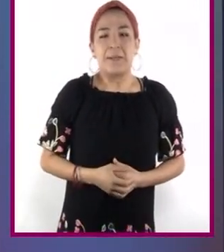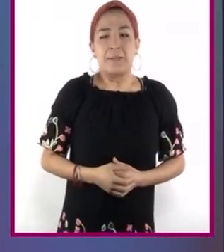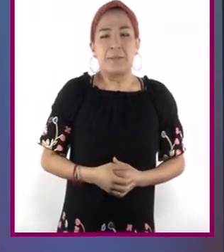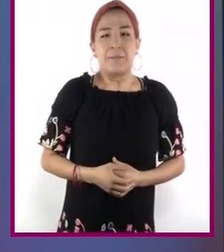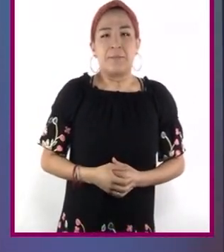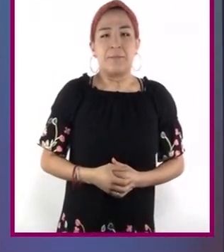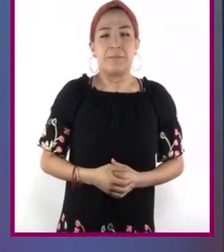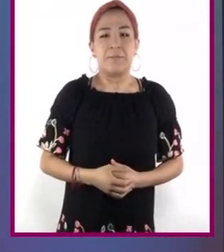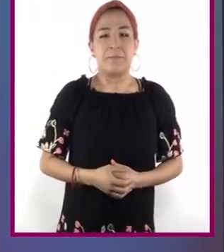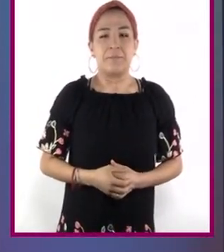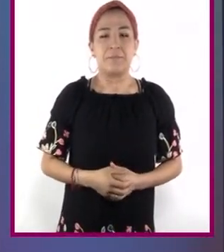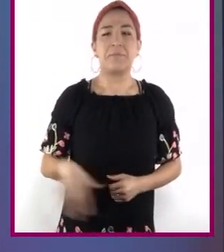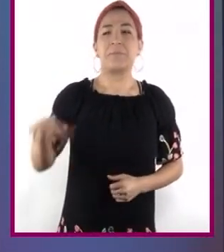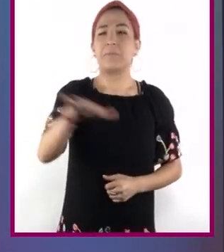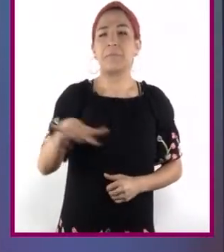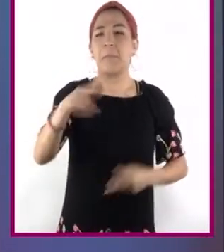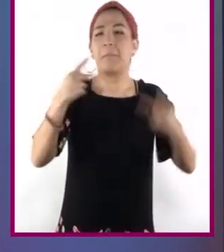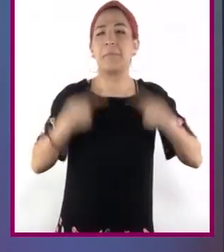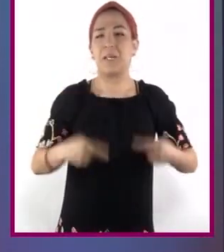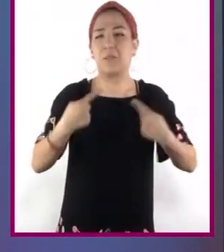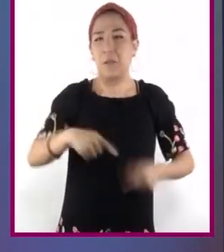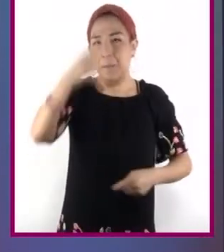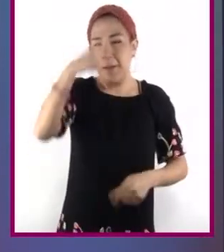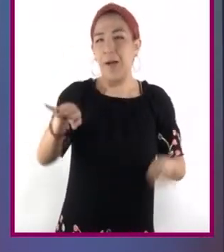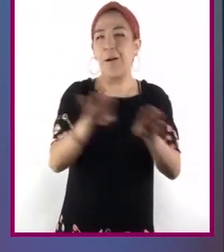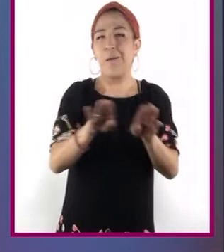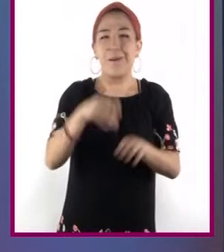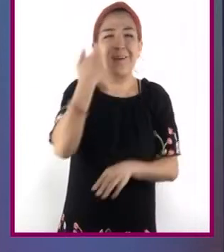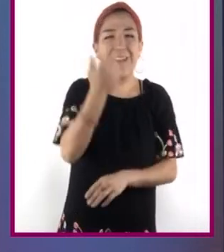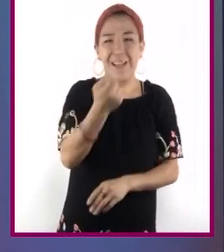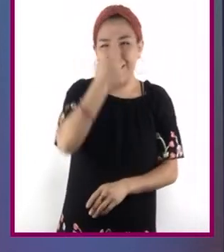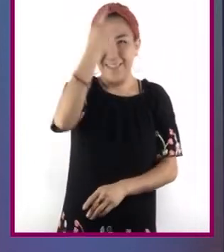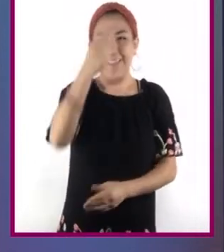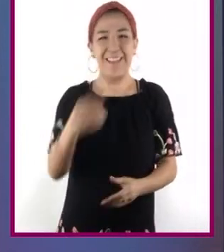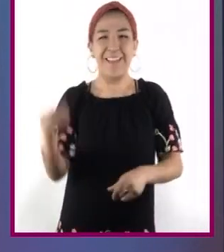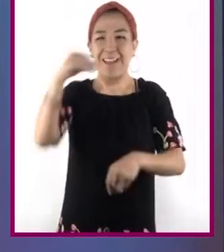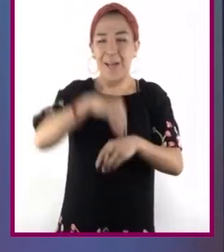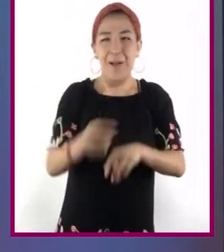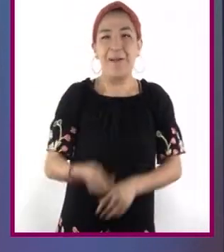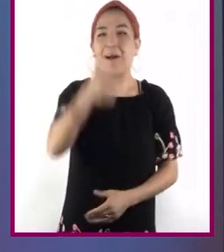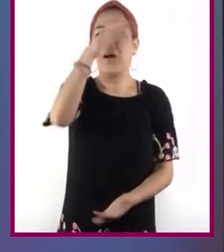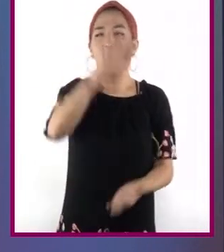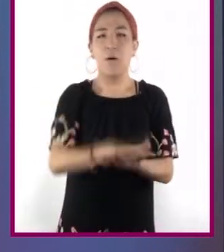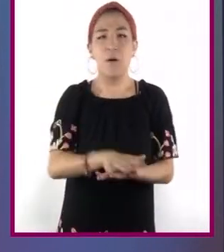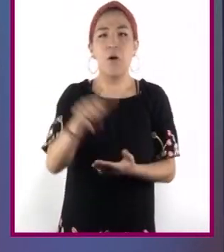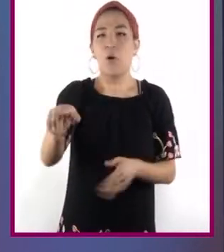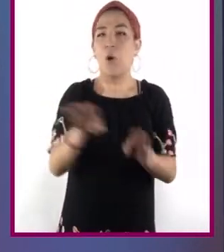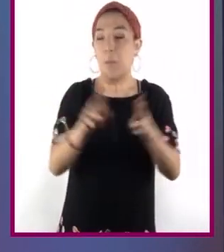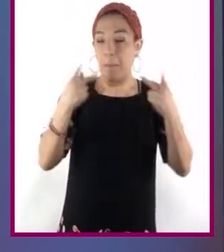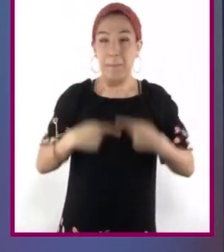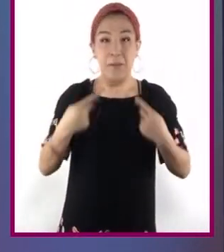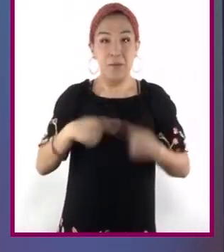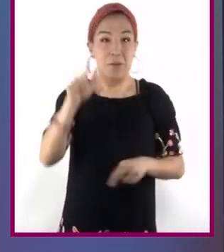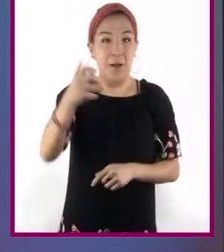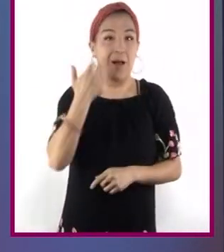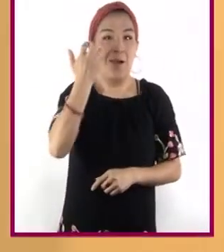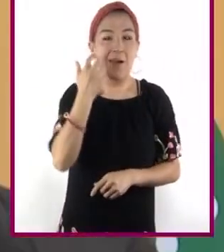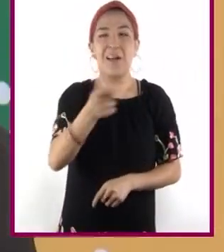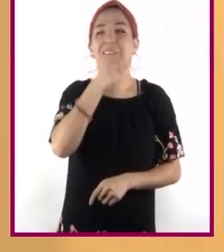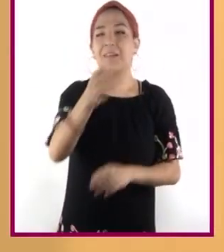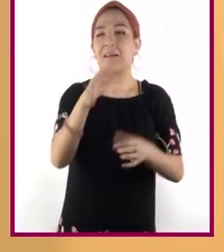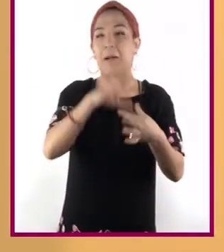volados, las personas suelen tomar en cuenta que hay la misma posibilidad de caer águila que de caer